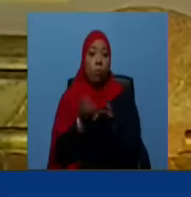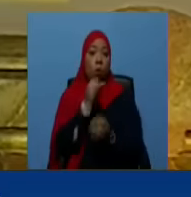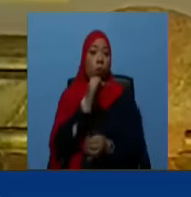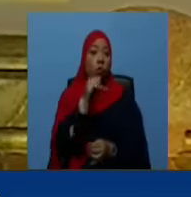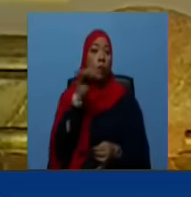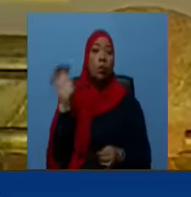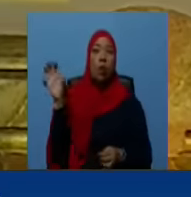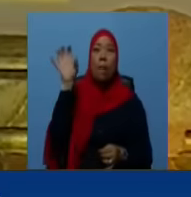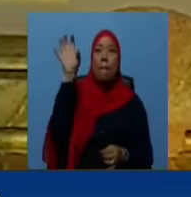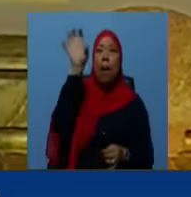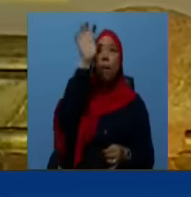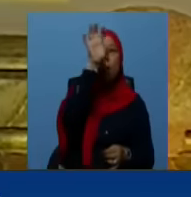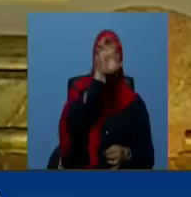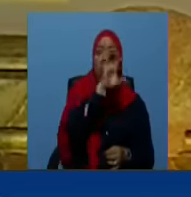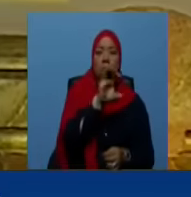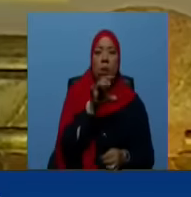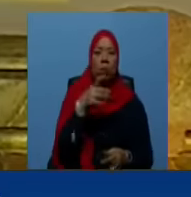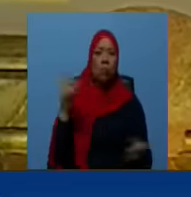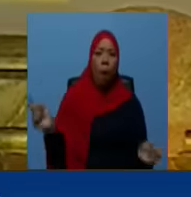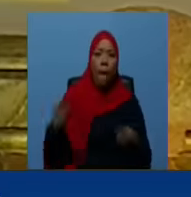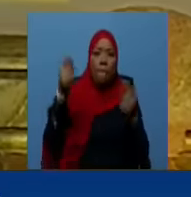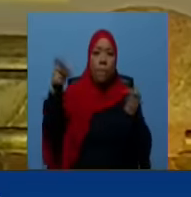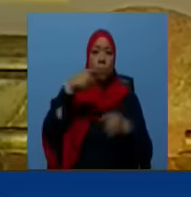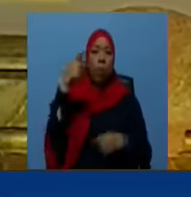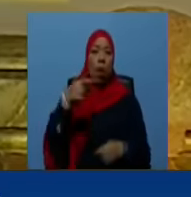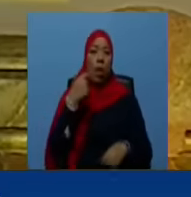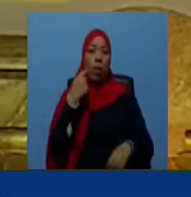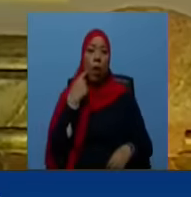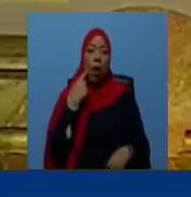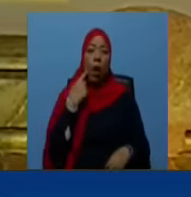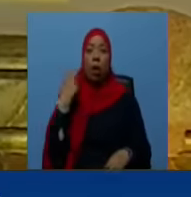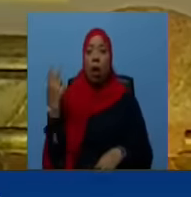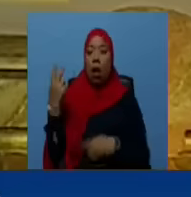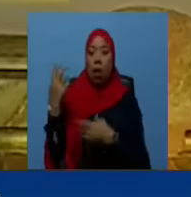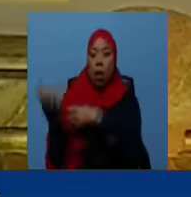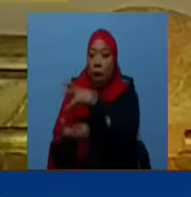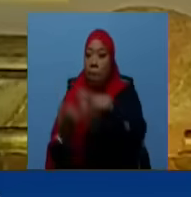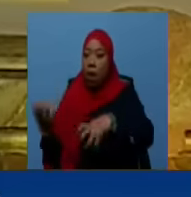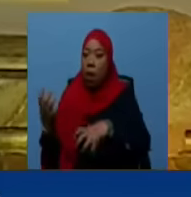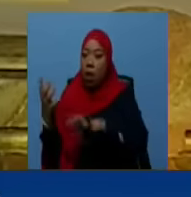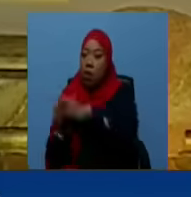Que vaya forma de hacer política, de quemar un hospital.